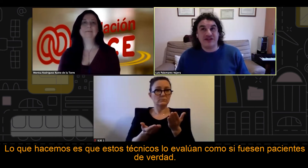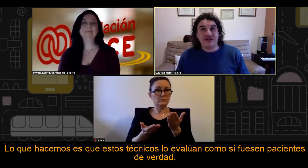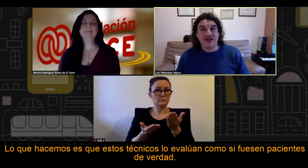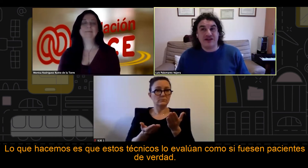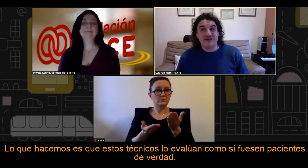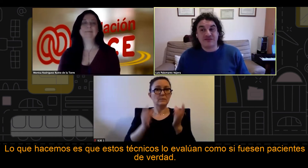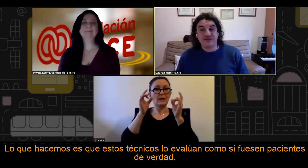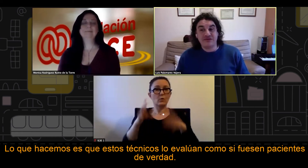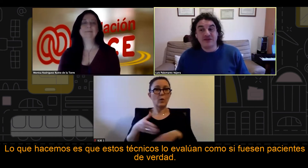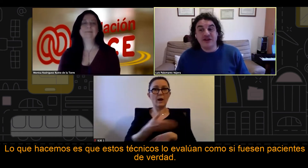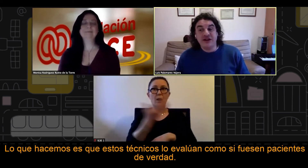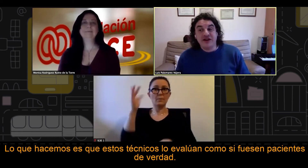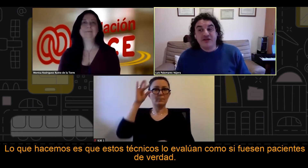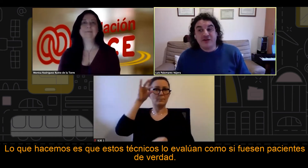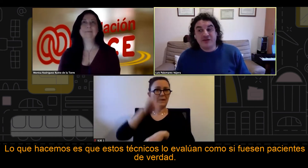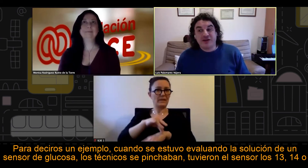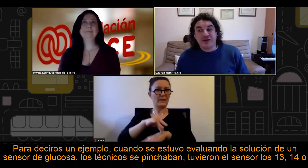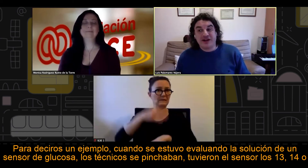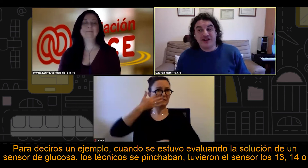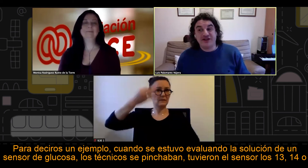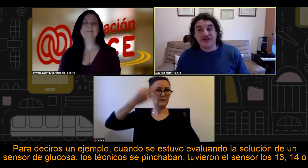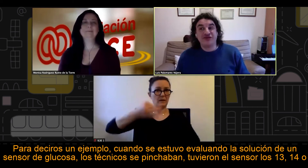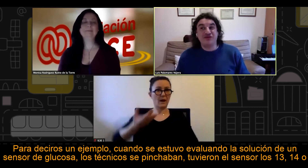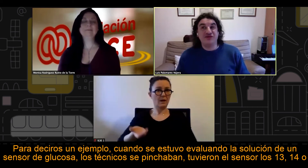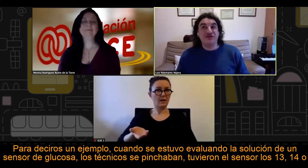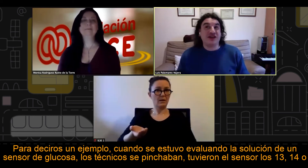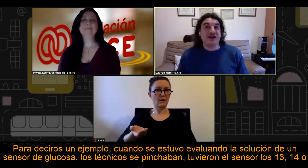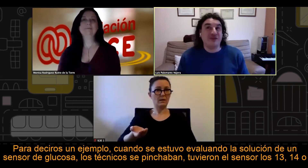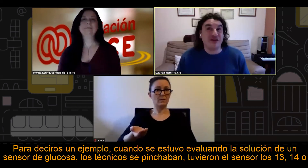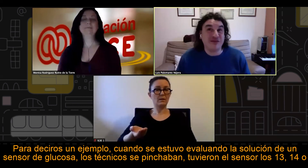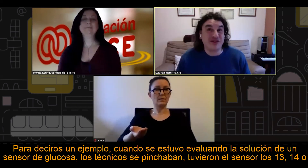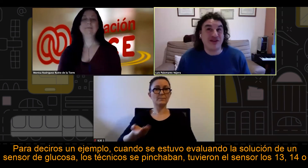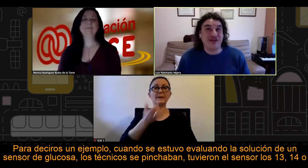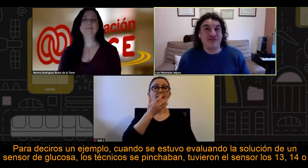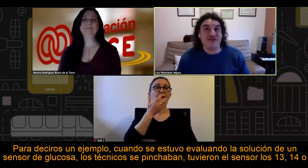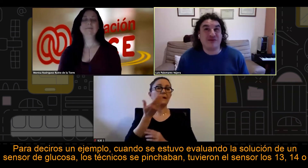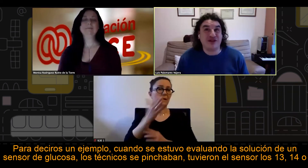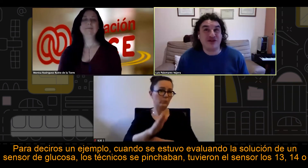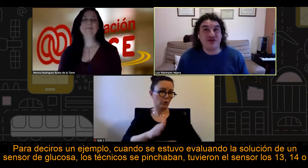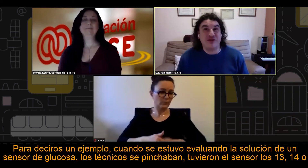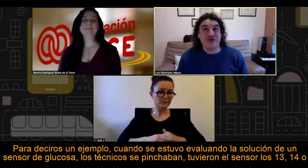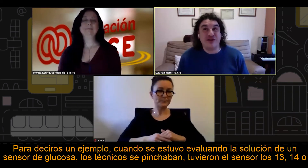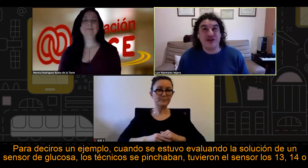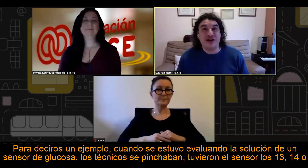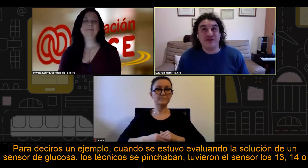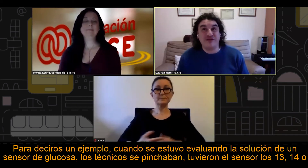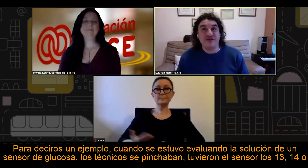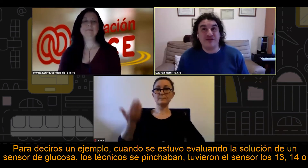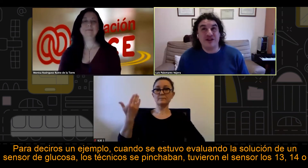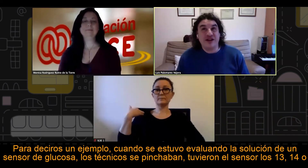pacientes de verdad. Bueno, pues para deciros un ejemplo, ¿no? Pues cuando se estuvo evaluando